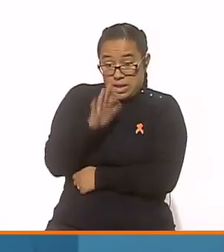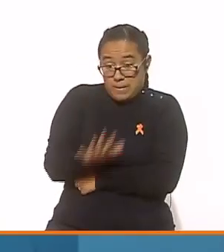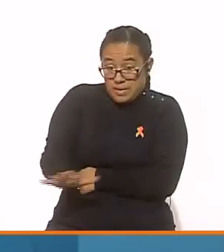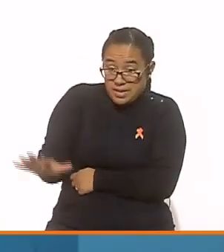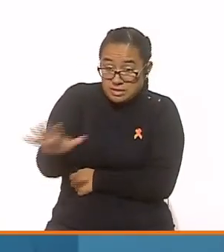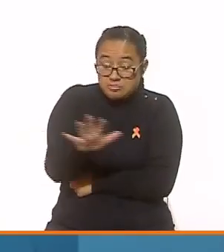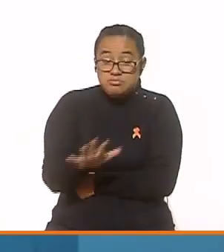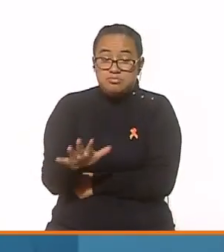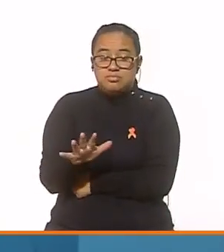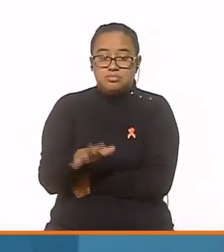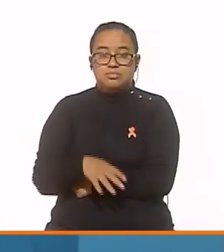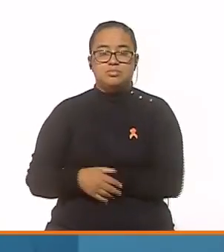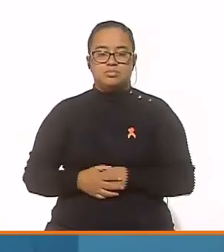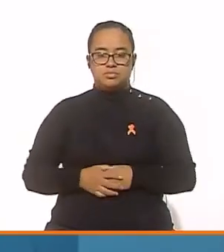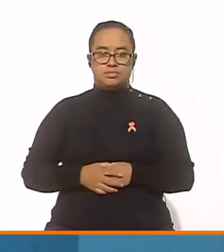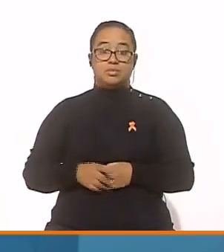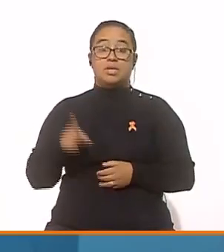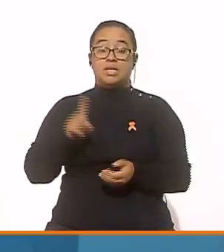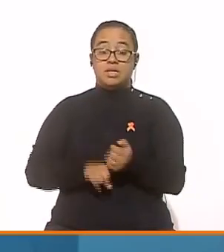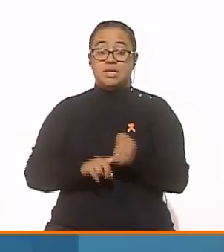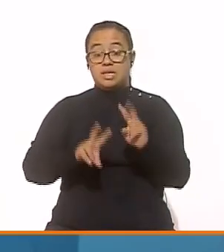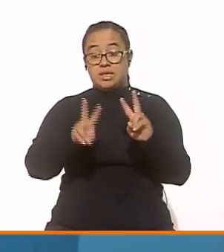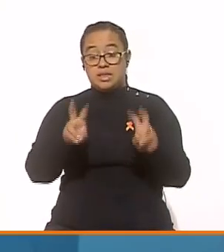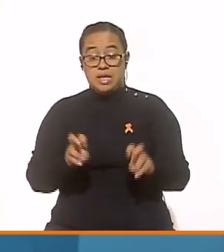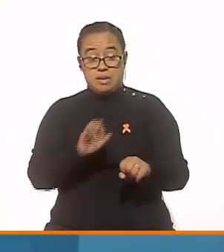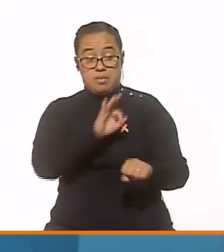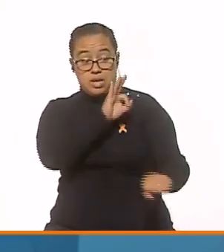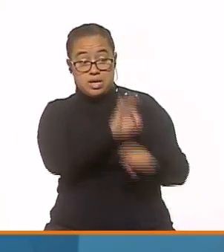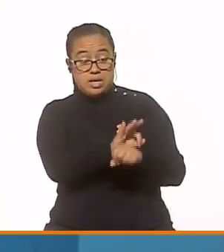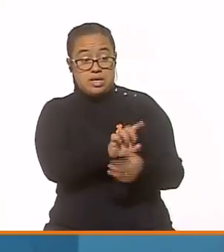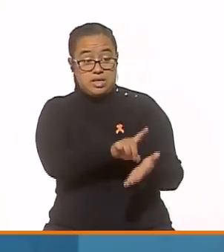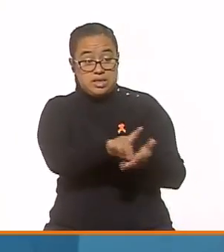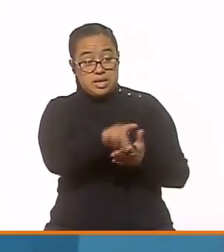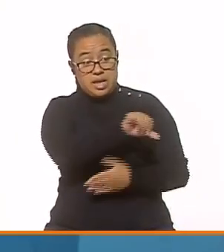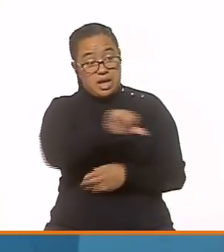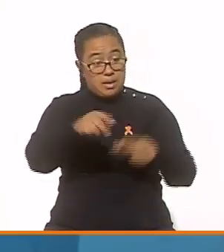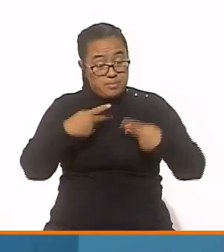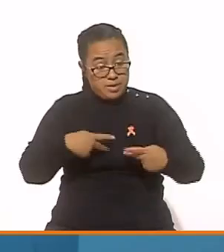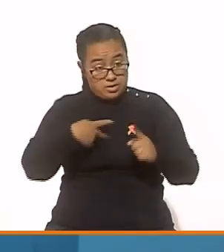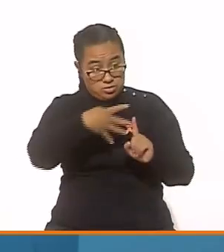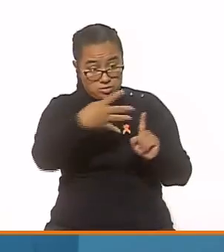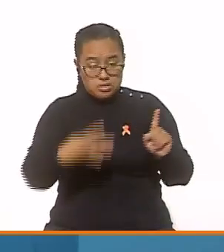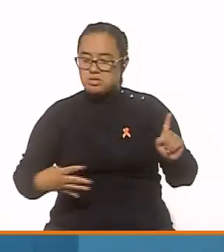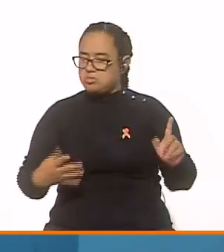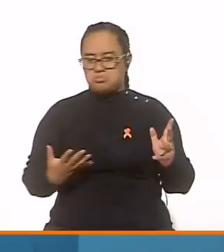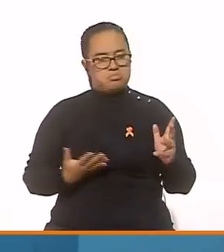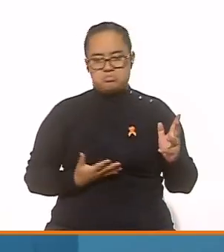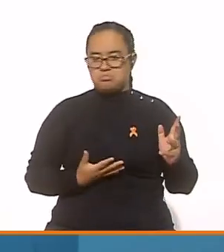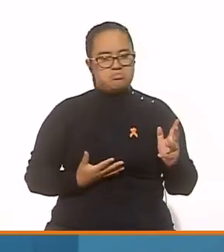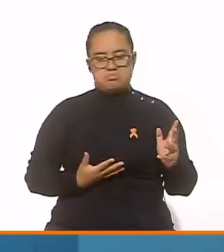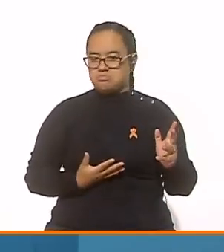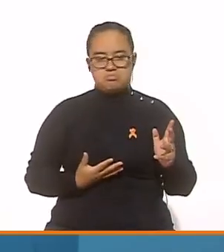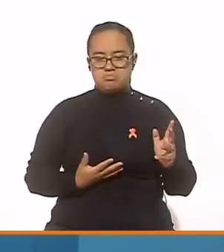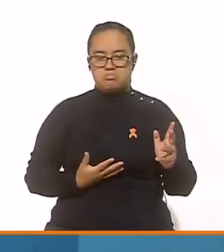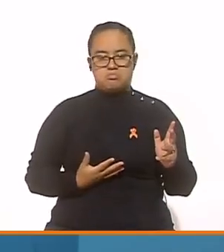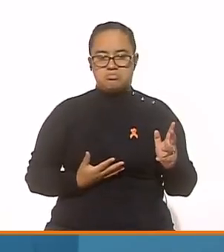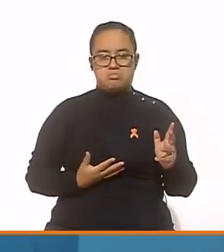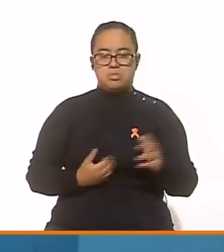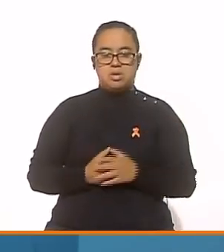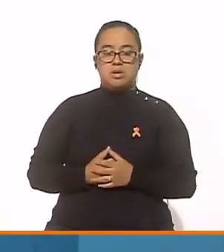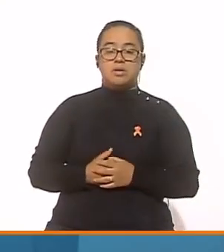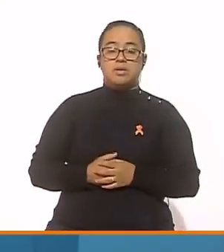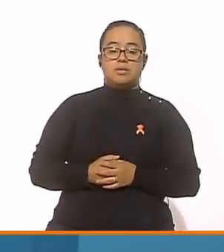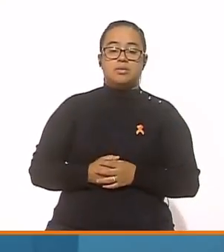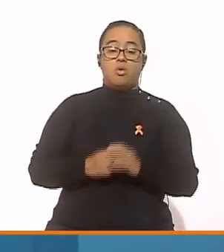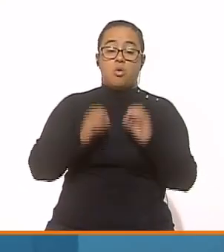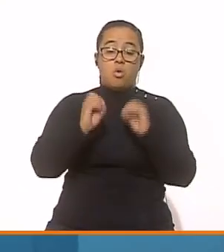estado que no ha sido proclive a la defensa de derechos de las personas LGBTI o de otros grupos prioritarios como las